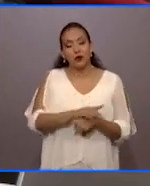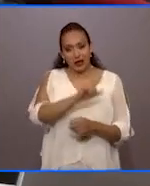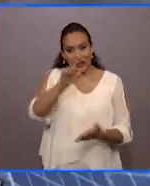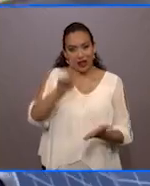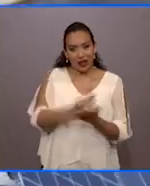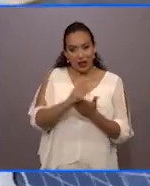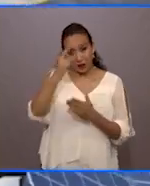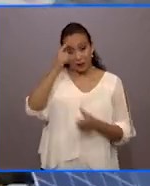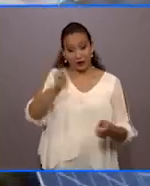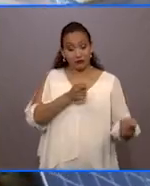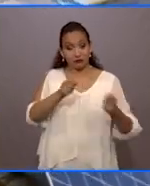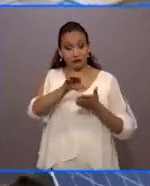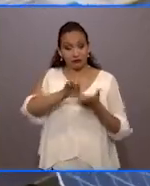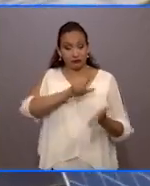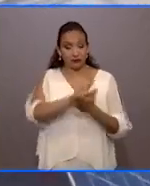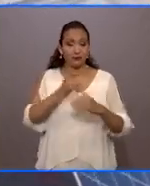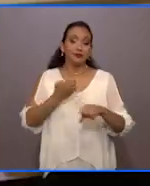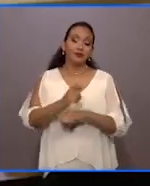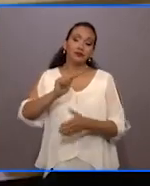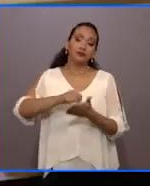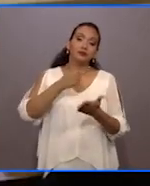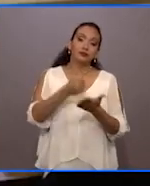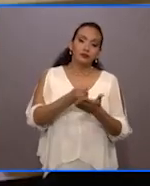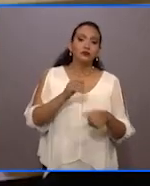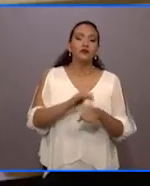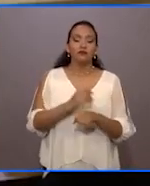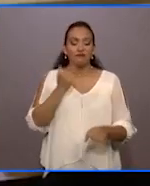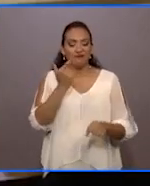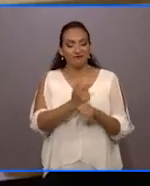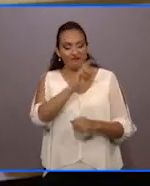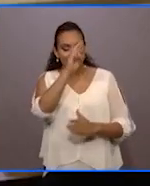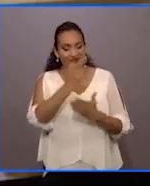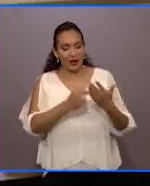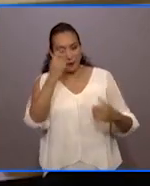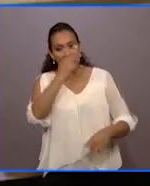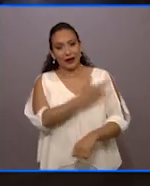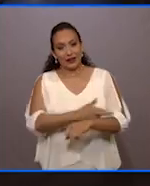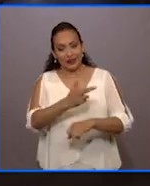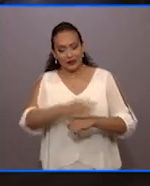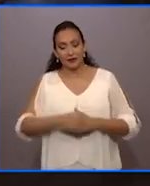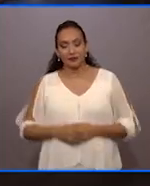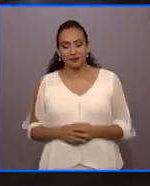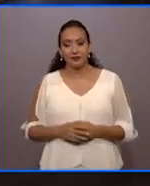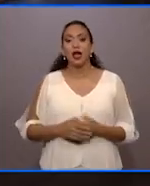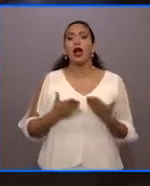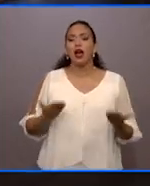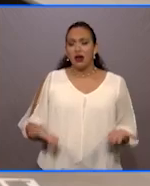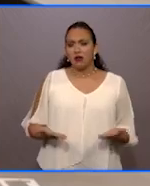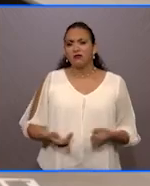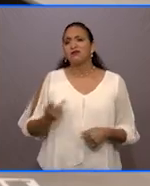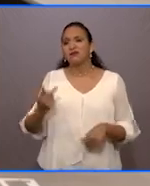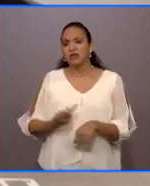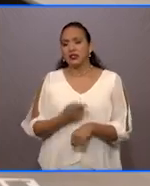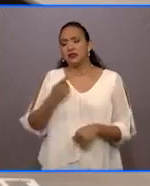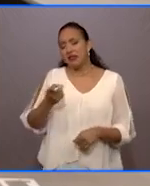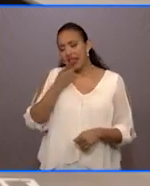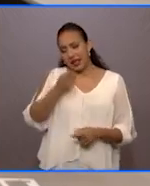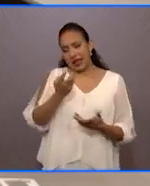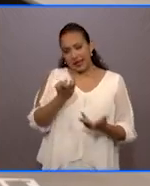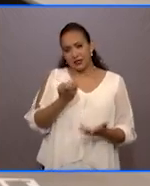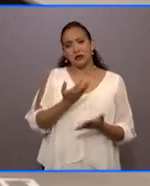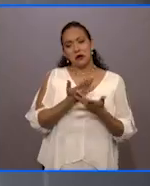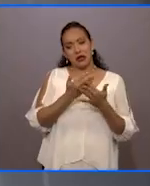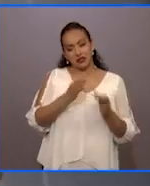Ley de Control Constitucional de Tamaulipas por posibles violaciones al procedimiento legislativo. En atención a esto, el asunto quedó en lista para